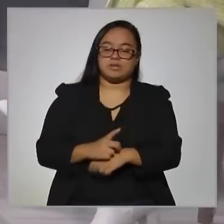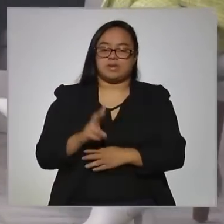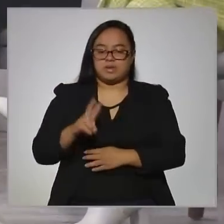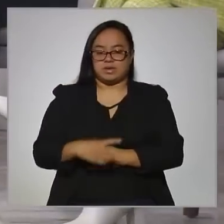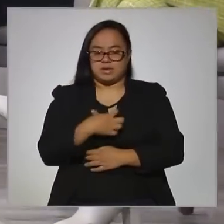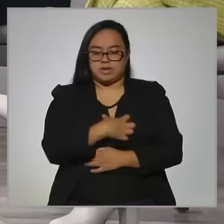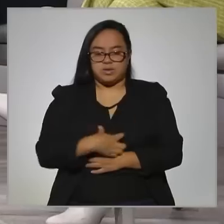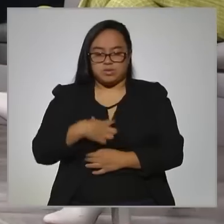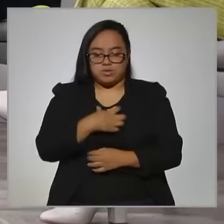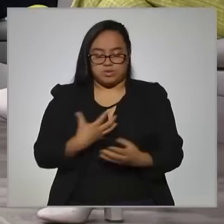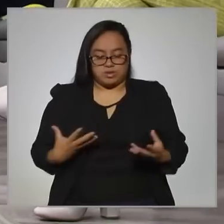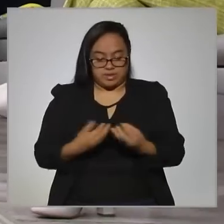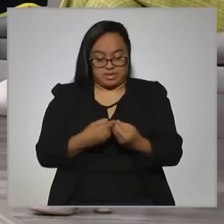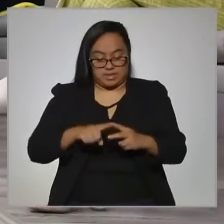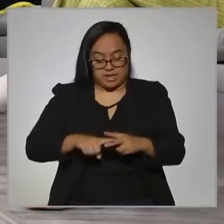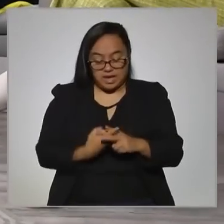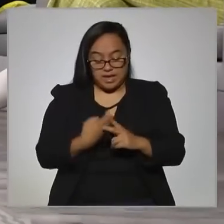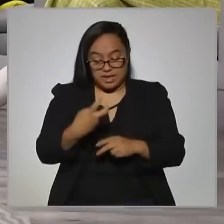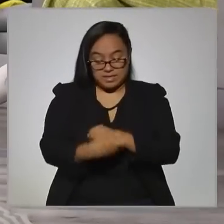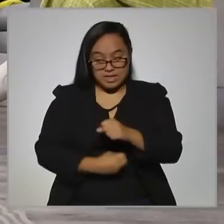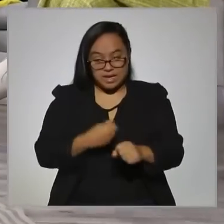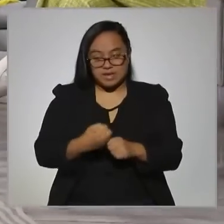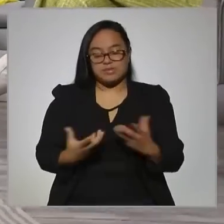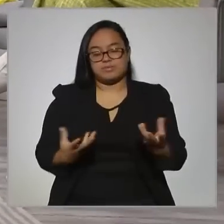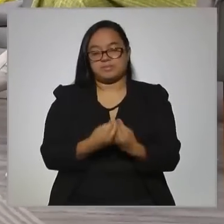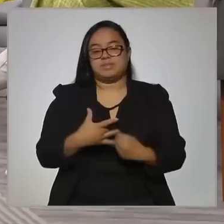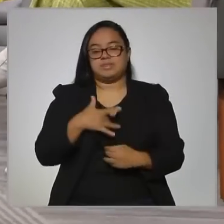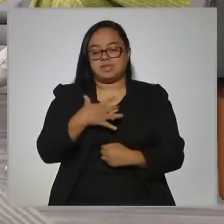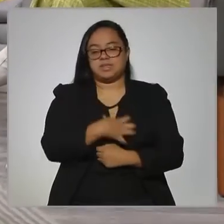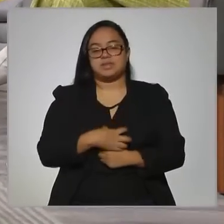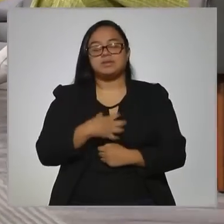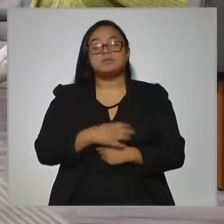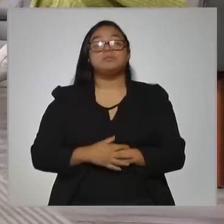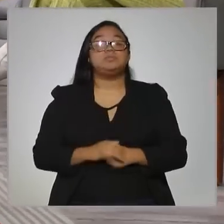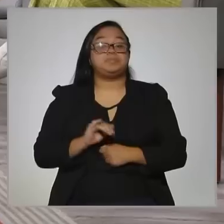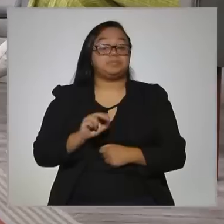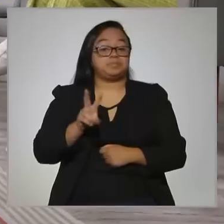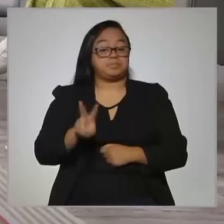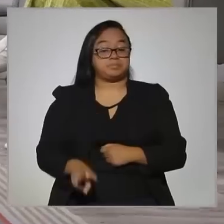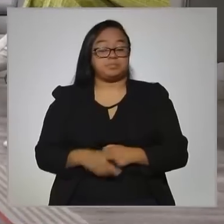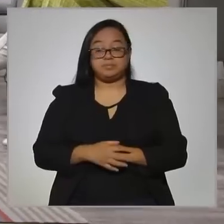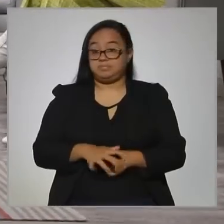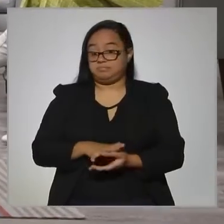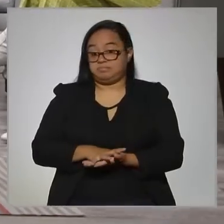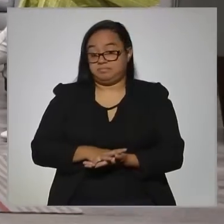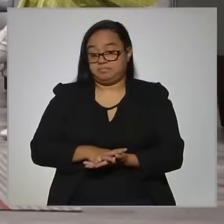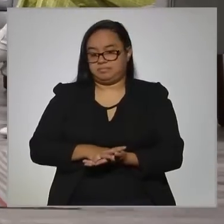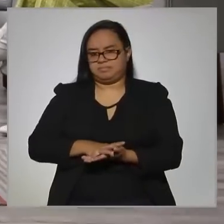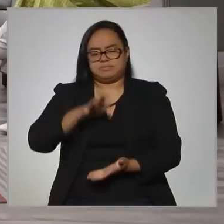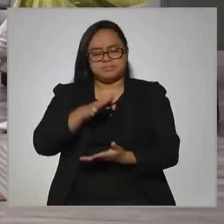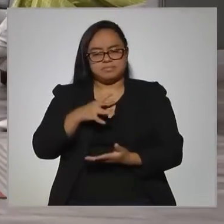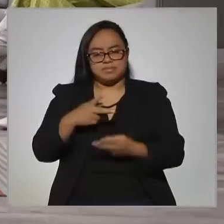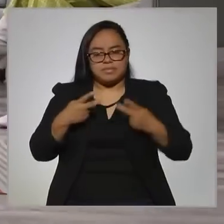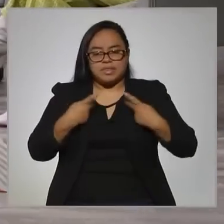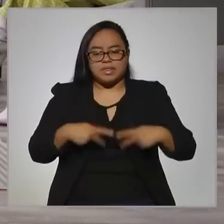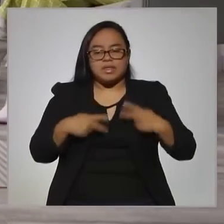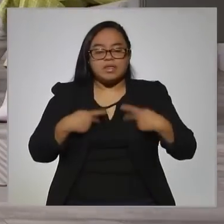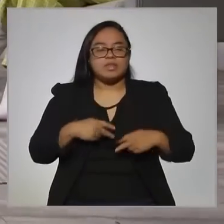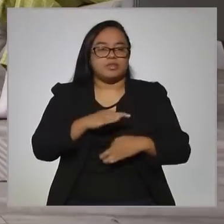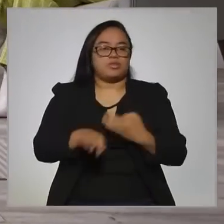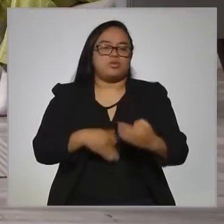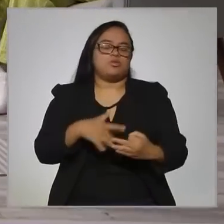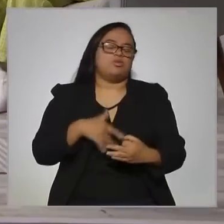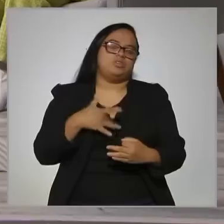contenta de celebrar este principio de año con ustedes. Así es. Pues todos, bueno, la gran mayoría hay que decirlo, ¿no? Estamos con este